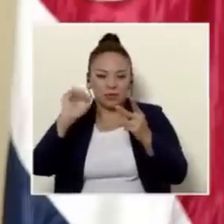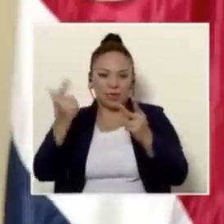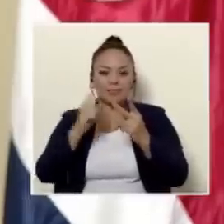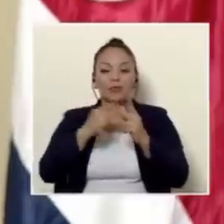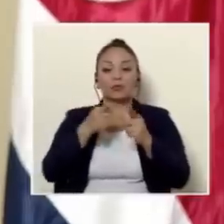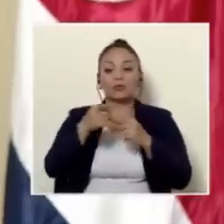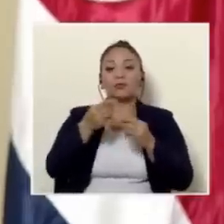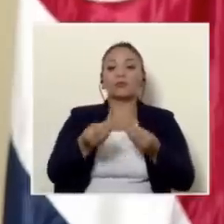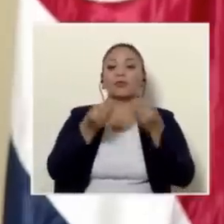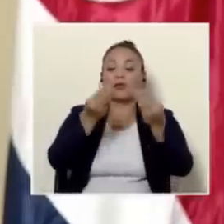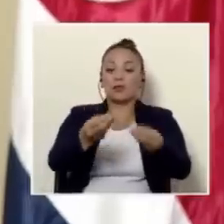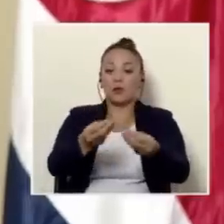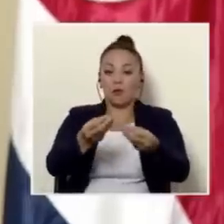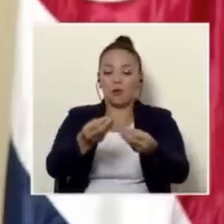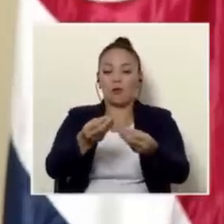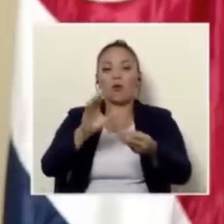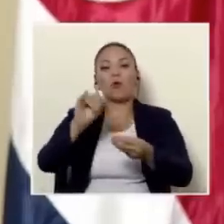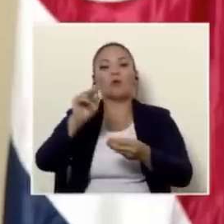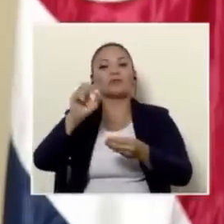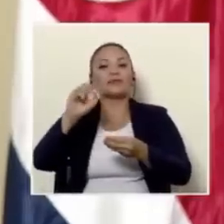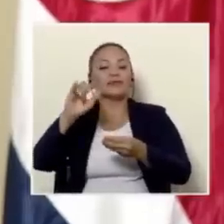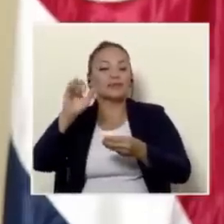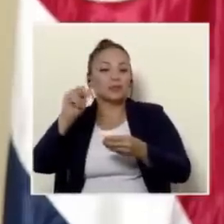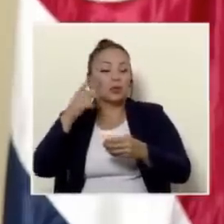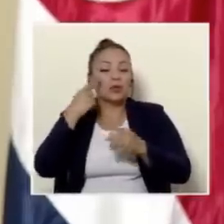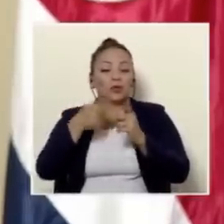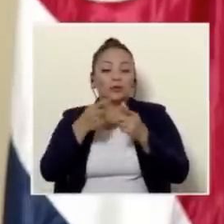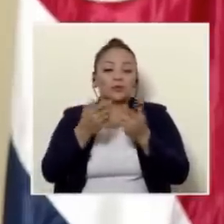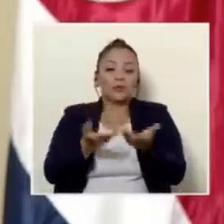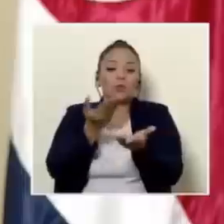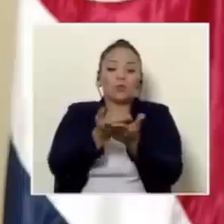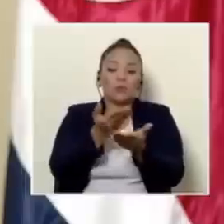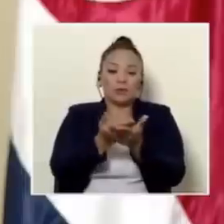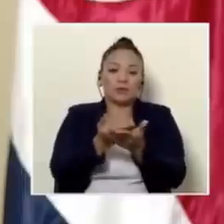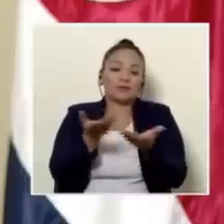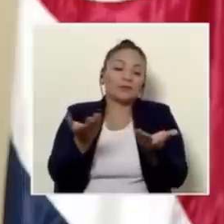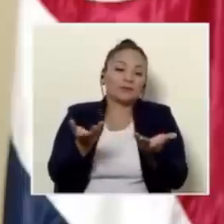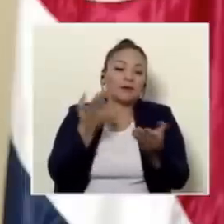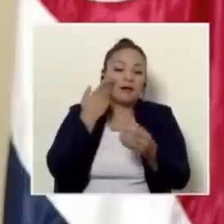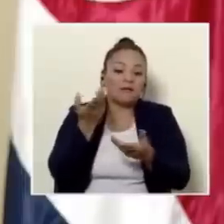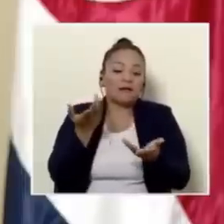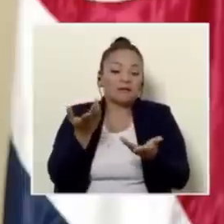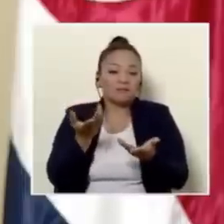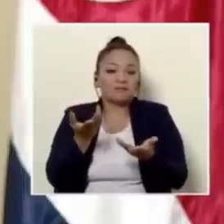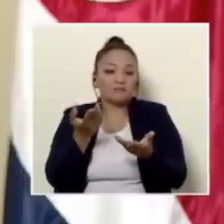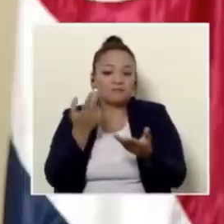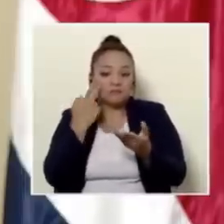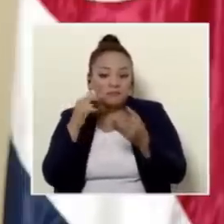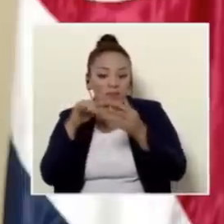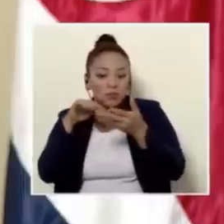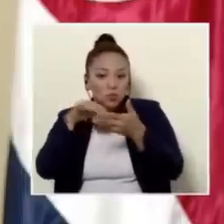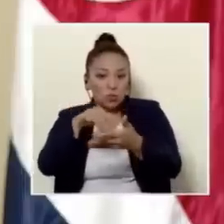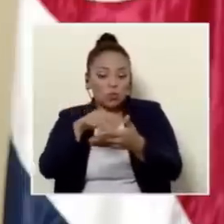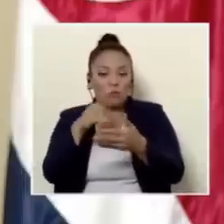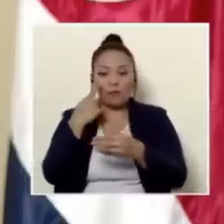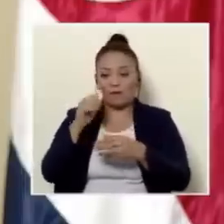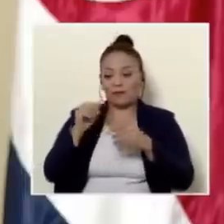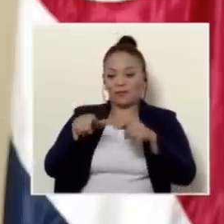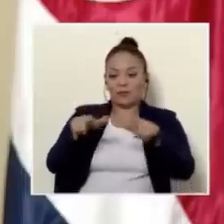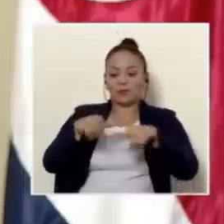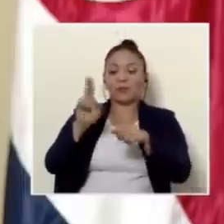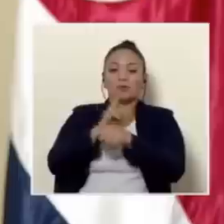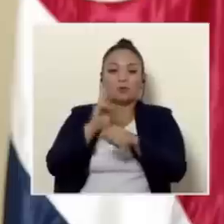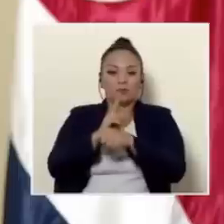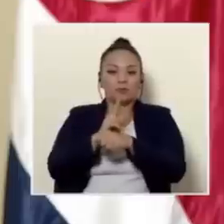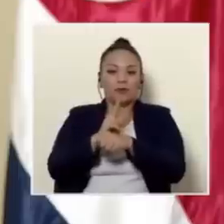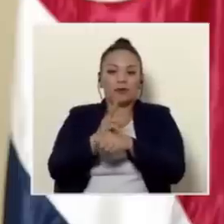iniciativa privada en concesiones la propuesta ya de factibilidad, la cual está bajo estudio. Si esa propuesta indica que la propiedad se ocupa, la propiedad se